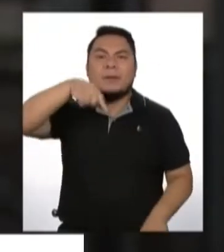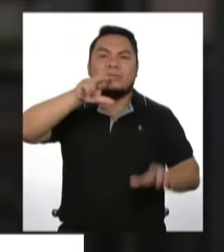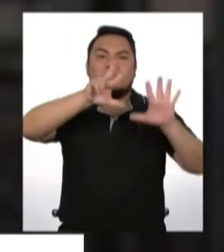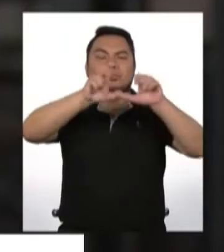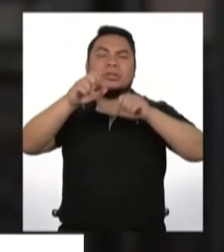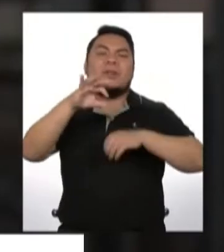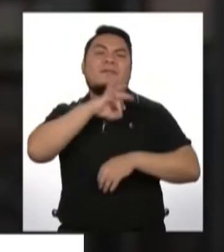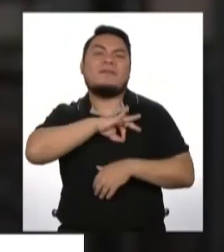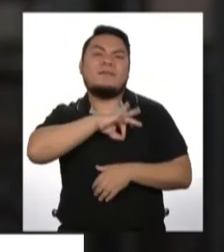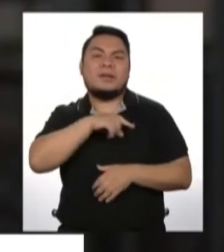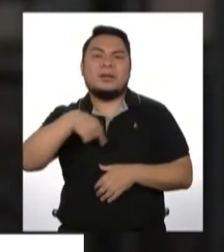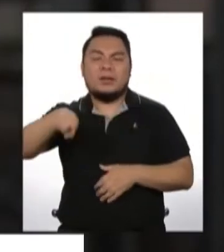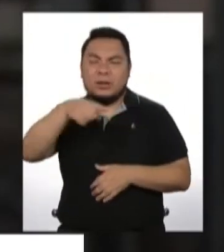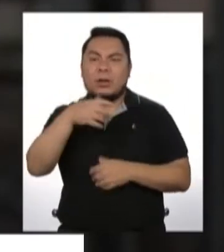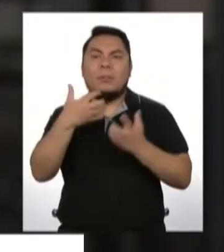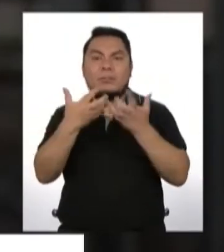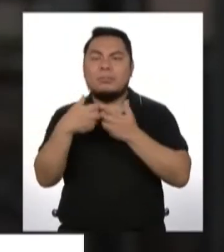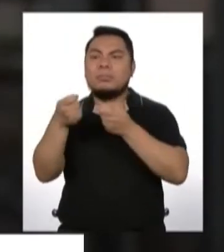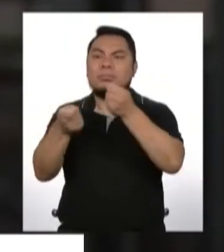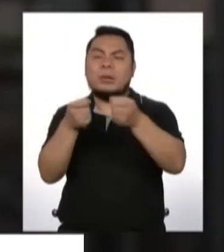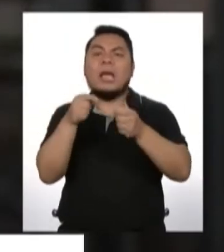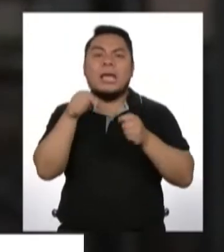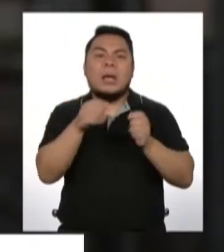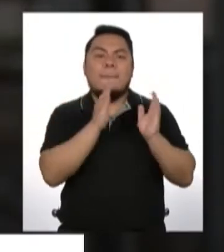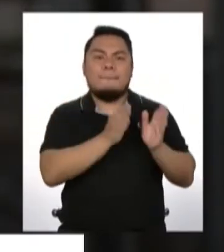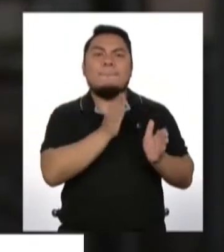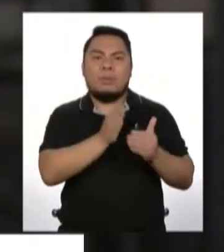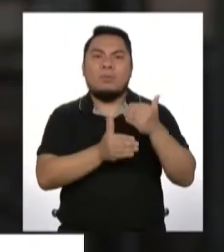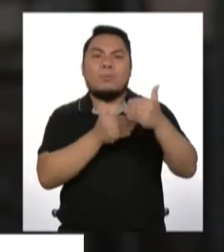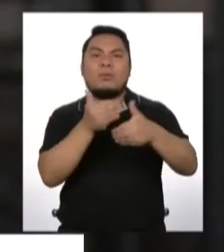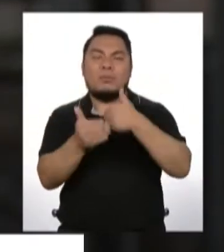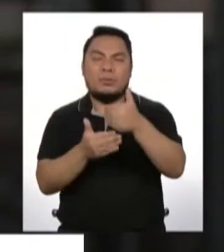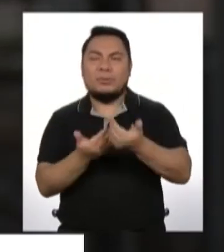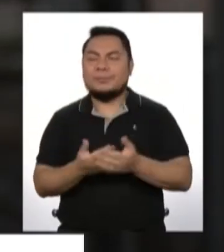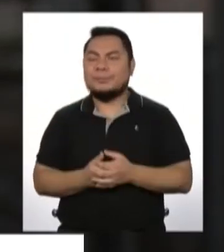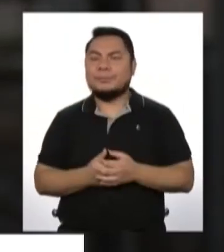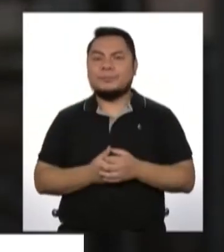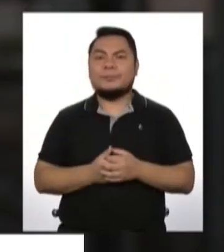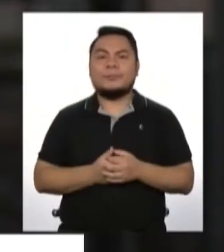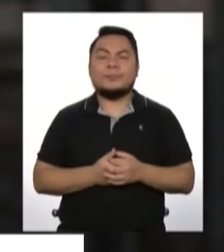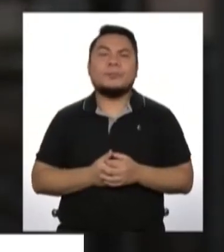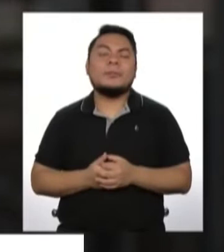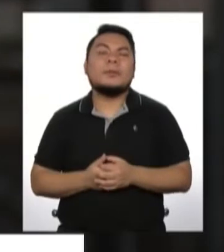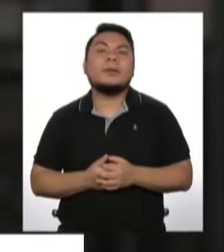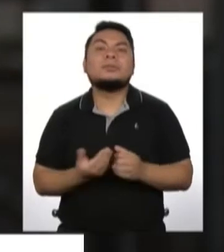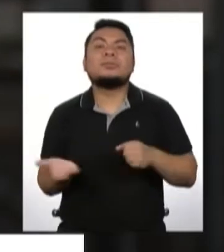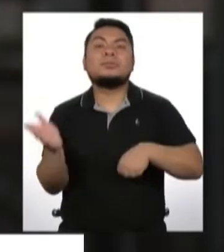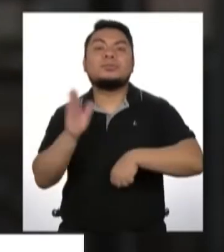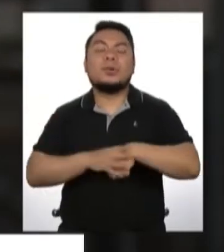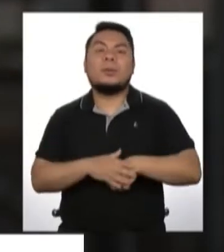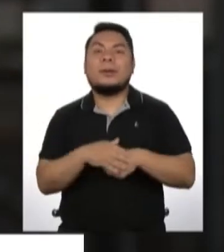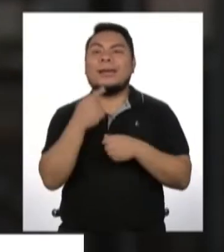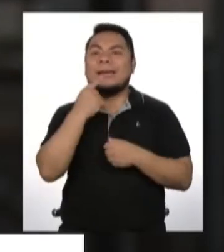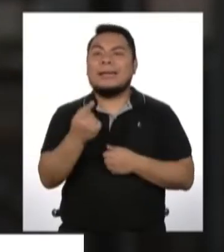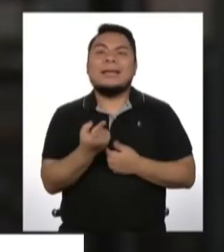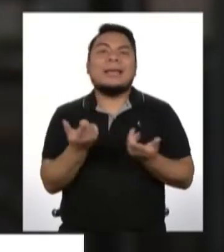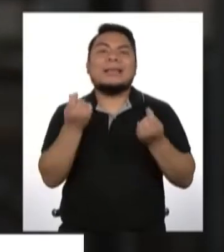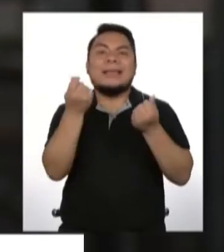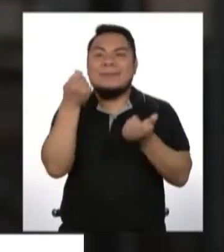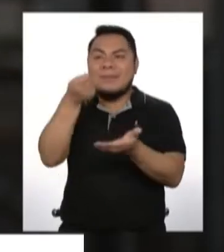2.800 beneficiarios, y así vamos avanzando, presidente. Respecto al tema del el subsidio para la planilla de